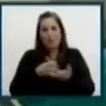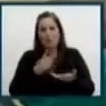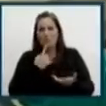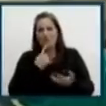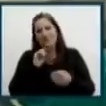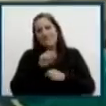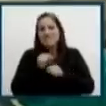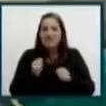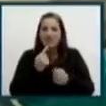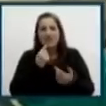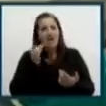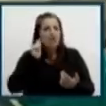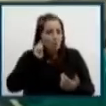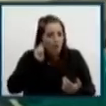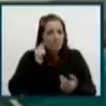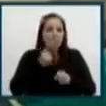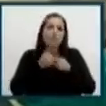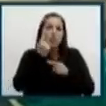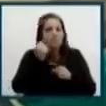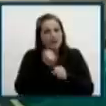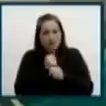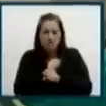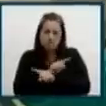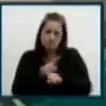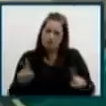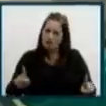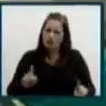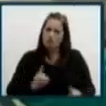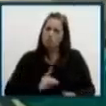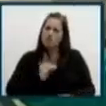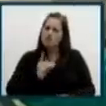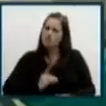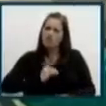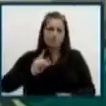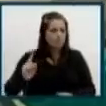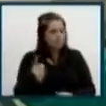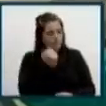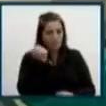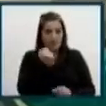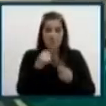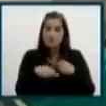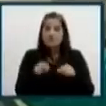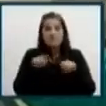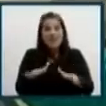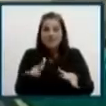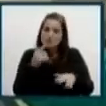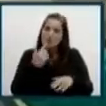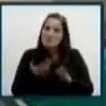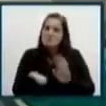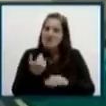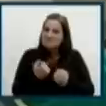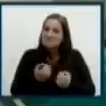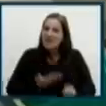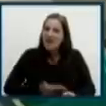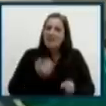tener un laburo, para tener una solución a un problema, no, creo en la dignidad de la gente. Así que eso me cargó las pilas, la verdad, lo